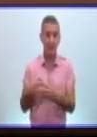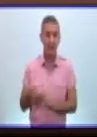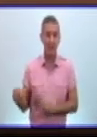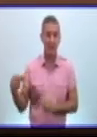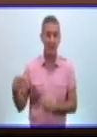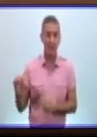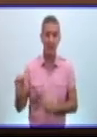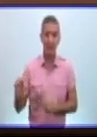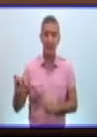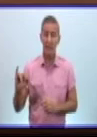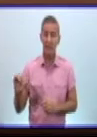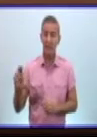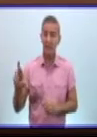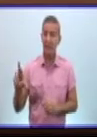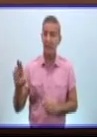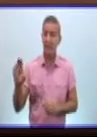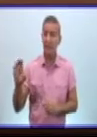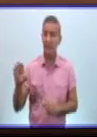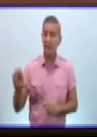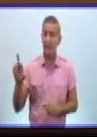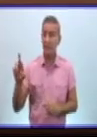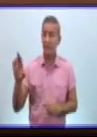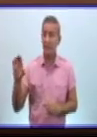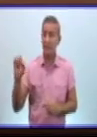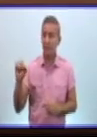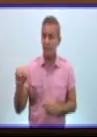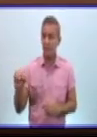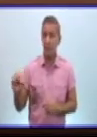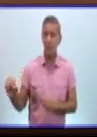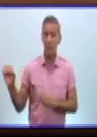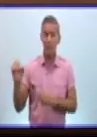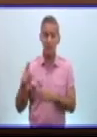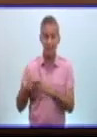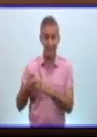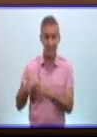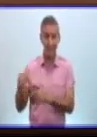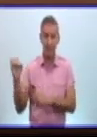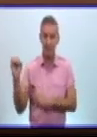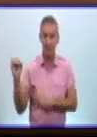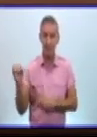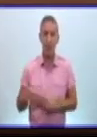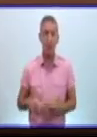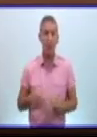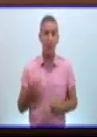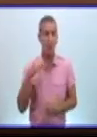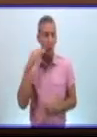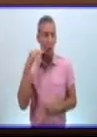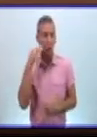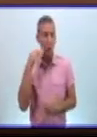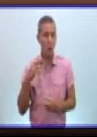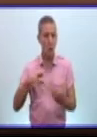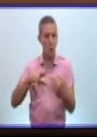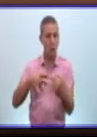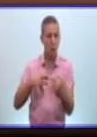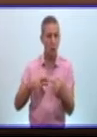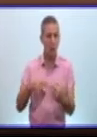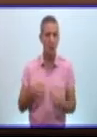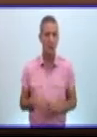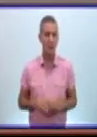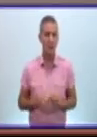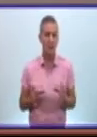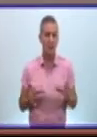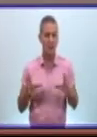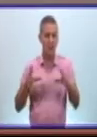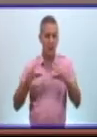sus componentes. Observen dónde está el hierro por su color gris oscuro, y el octazufre, que es el